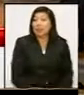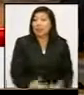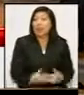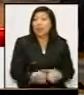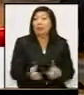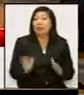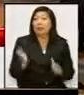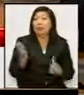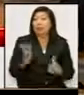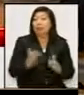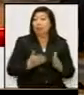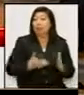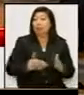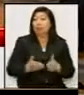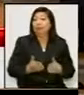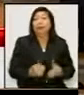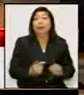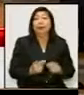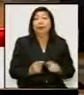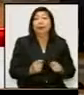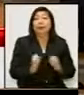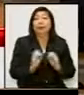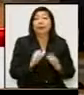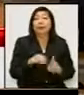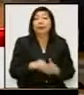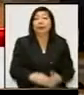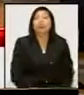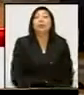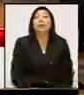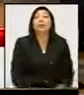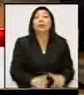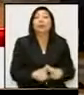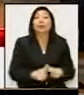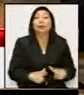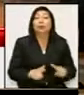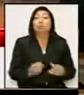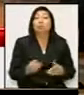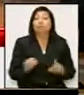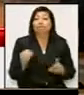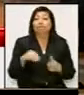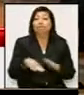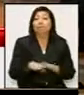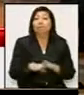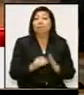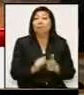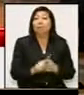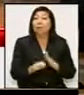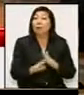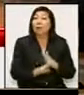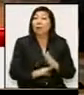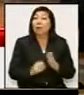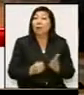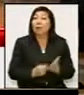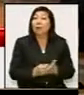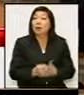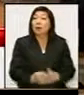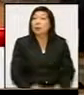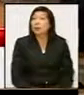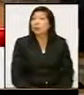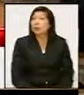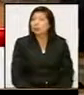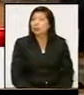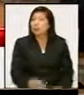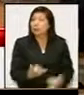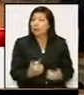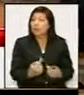vienen operando en la ruta, las tarifas que se brindan, por ejemplo, a los locales están subsidiadas, ¿no? Es decir, están por debajo de los costos. Entonces,